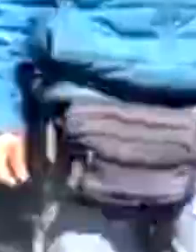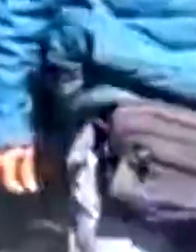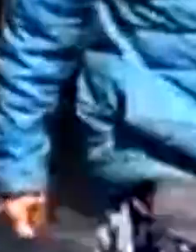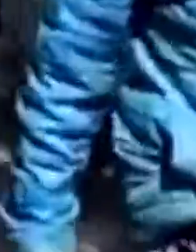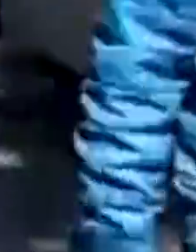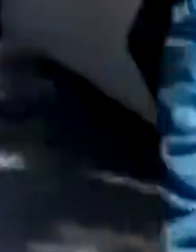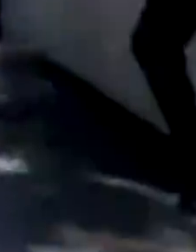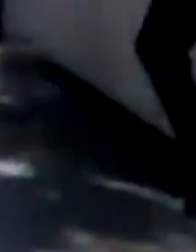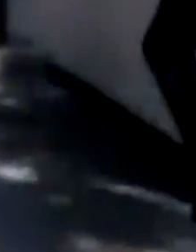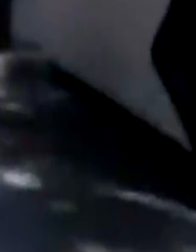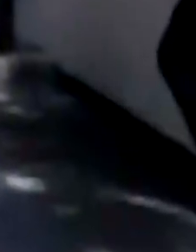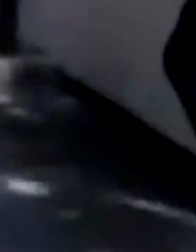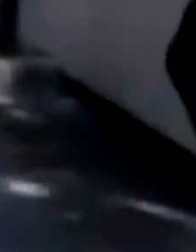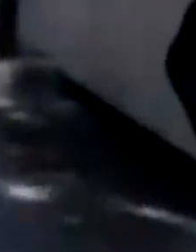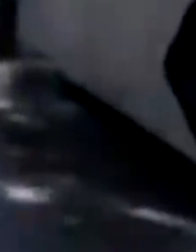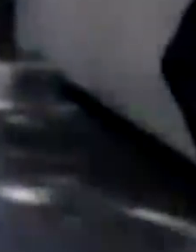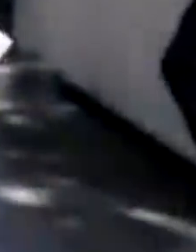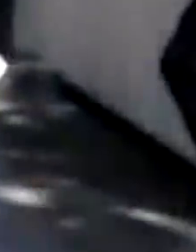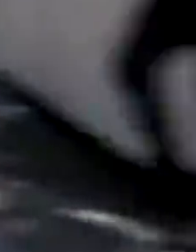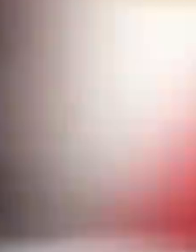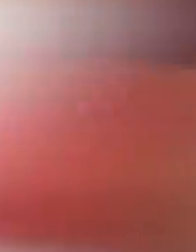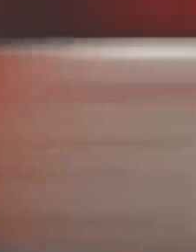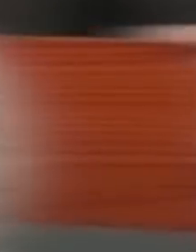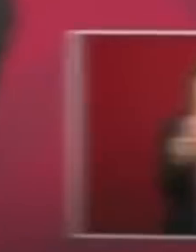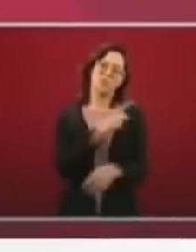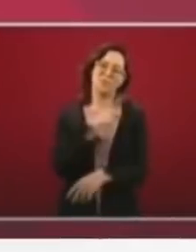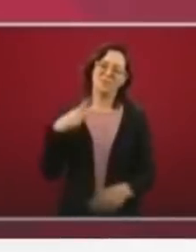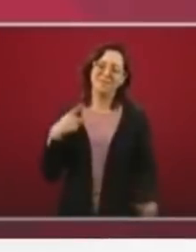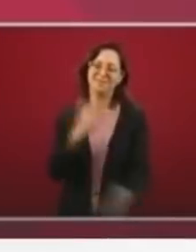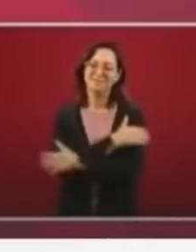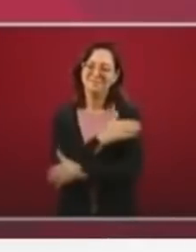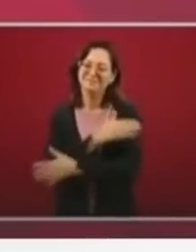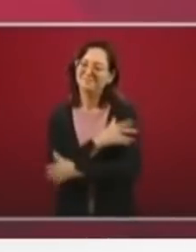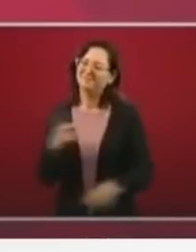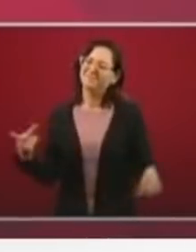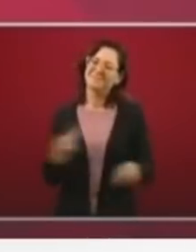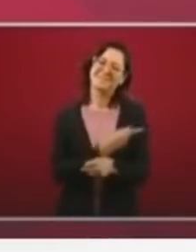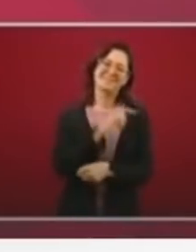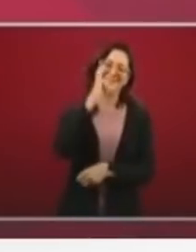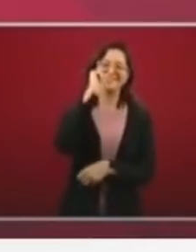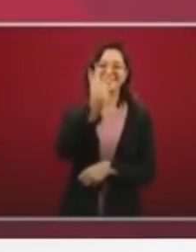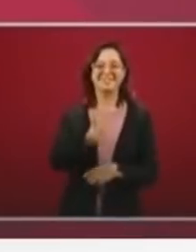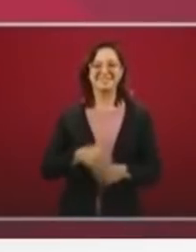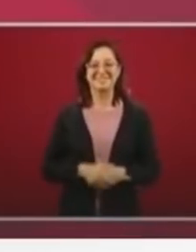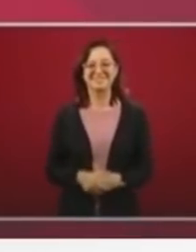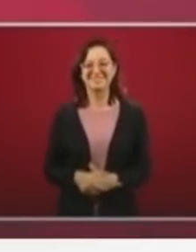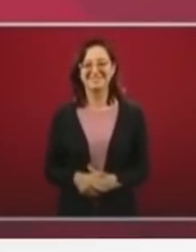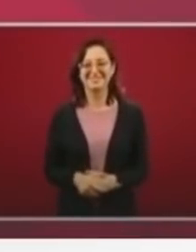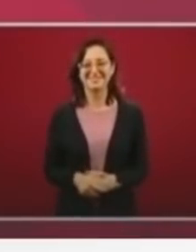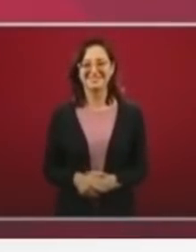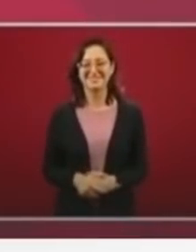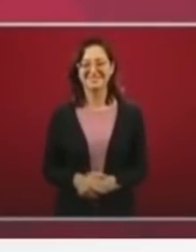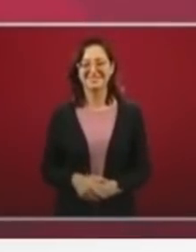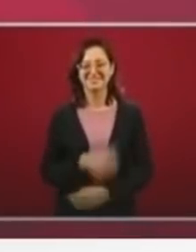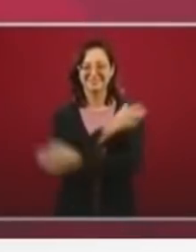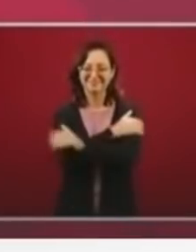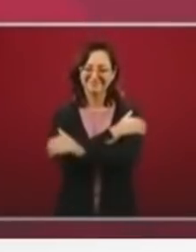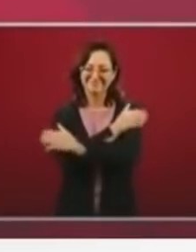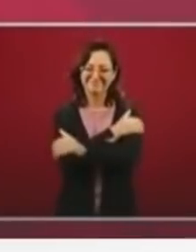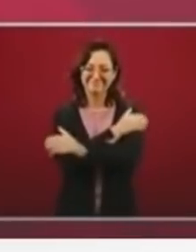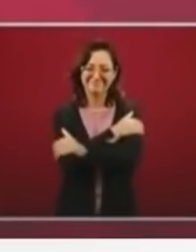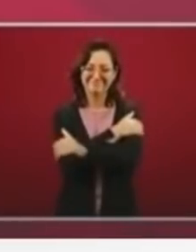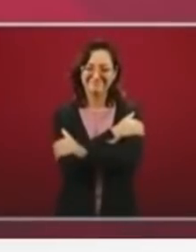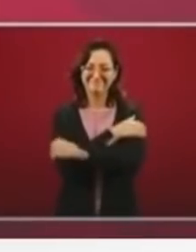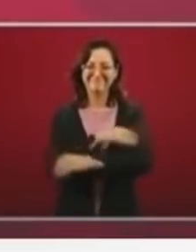los países que peor han manejado la pandemia. Como cuando AMLO dijo: pues si no es la peste,